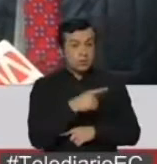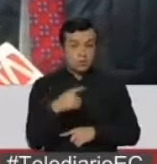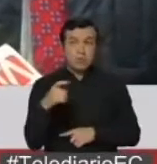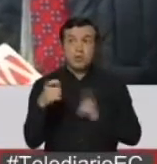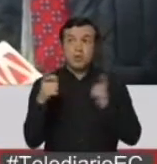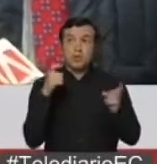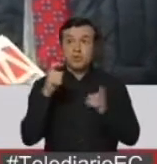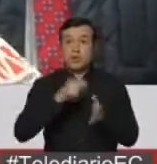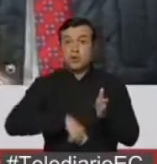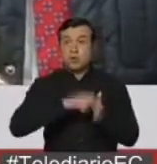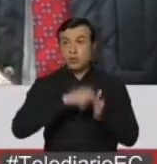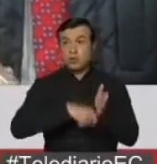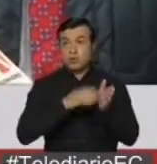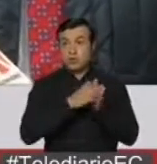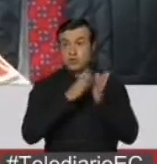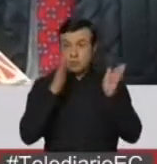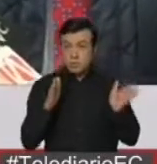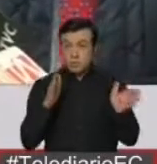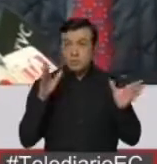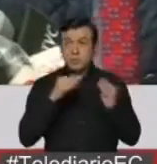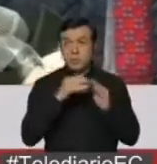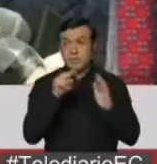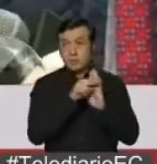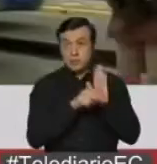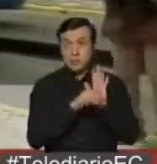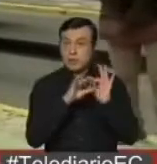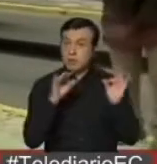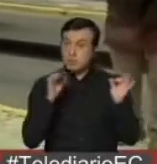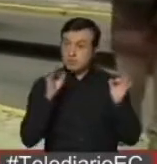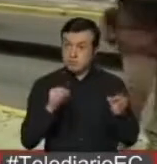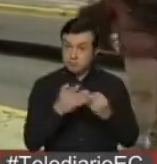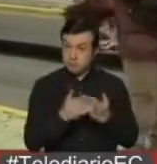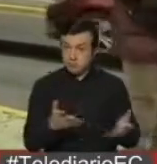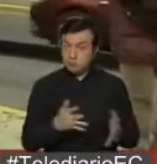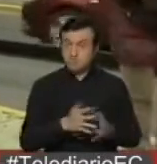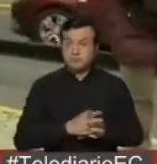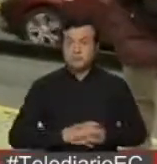contrato de operación de por medio que incluya parámetros de calidad de servicio. Valeria Villarroel, Ecuador TV.